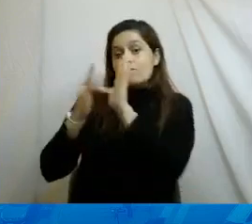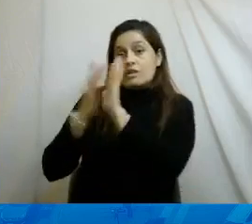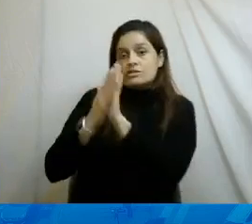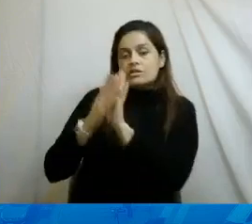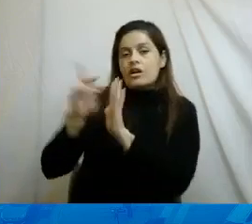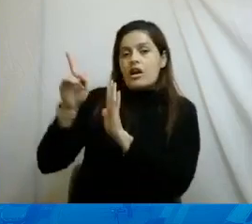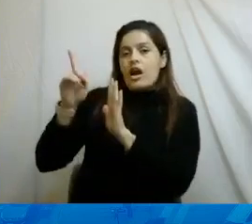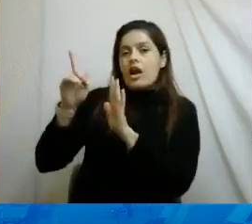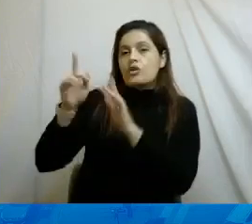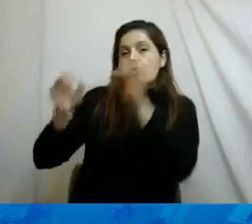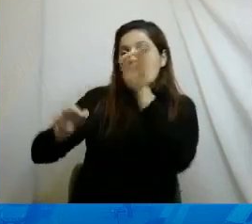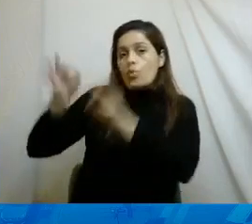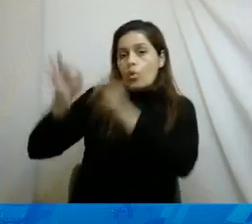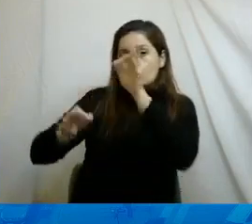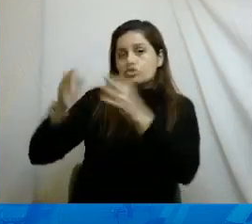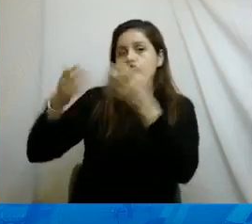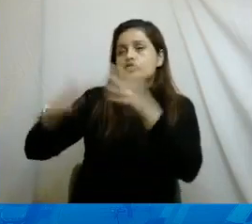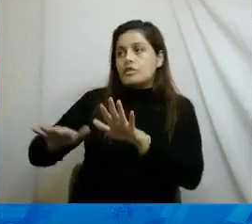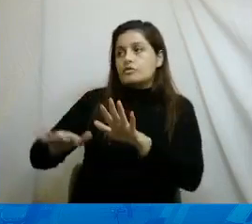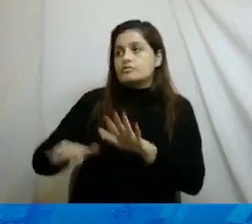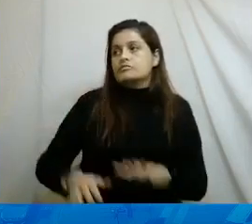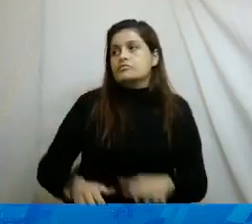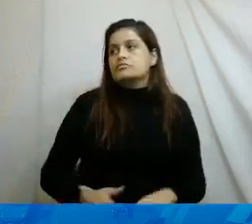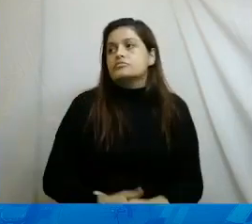audiencia en el Tribunal de Familia.